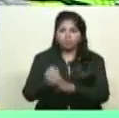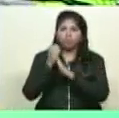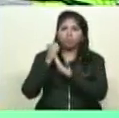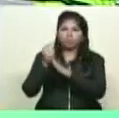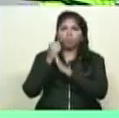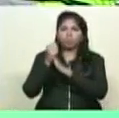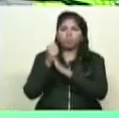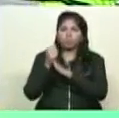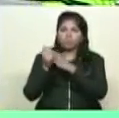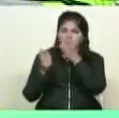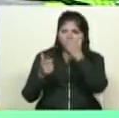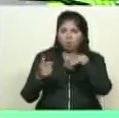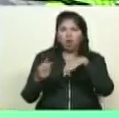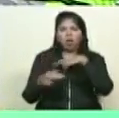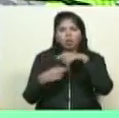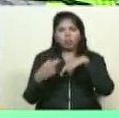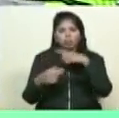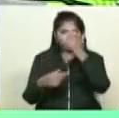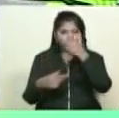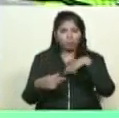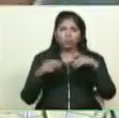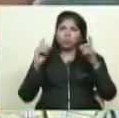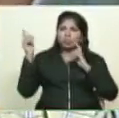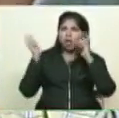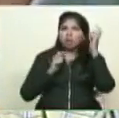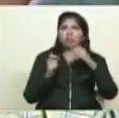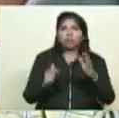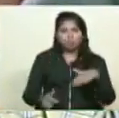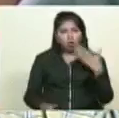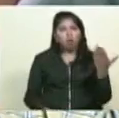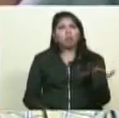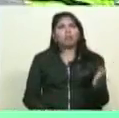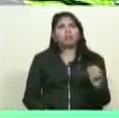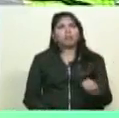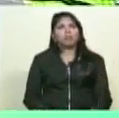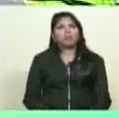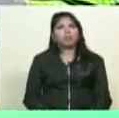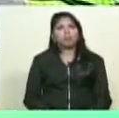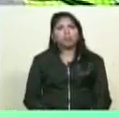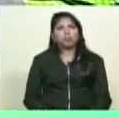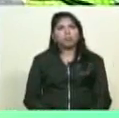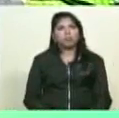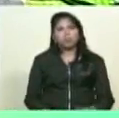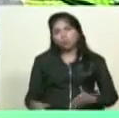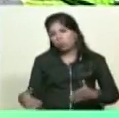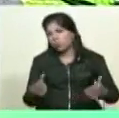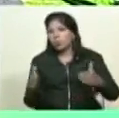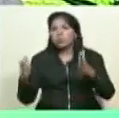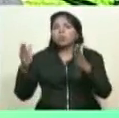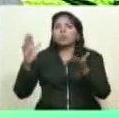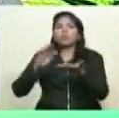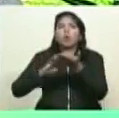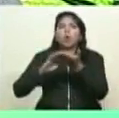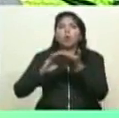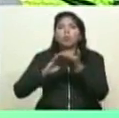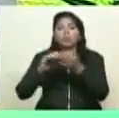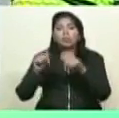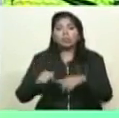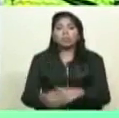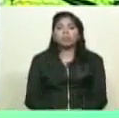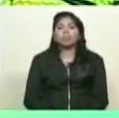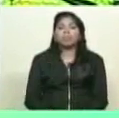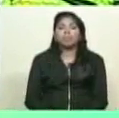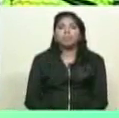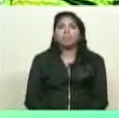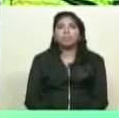los revolucionarios, los chavistas, solo nosotros podemos encaminar este país y solucionar los problemas que ha creado la guerra económica.